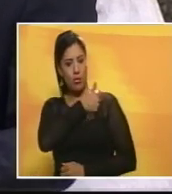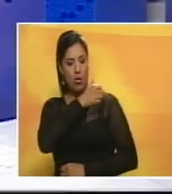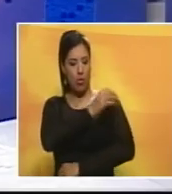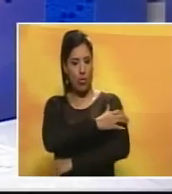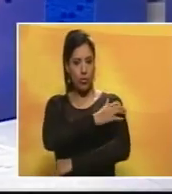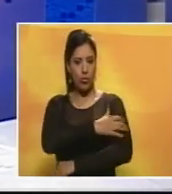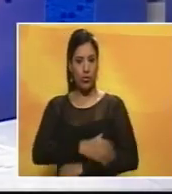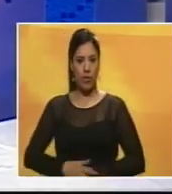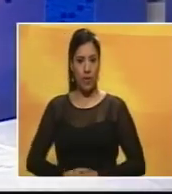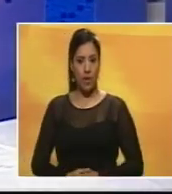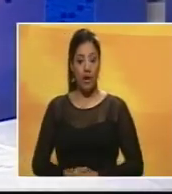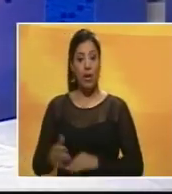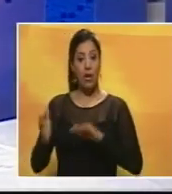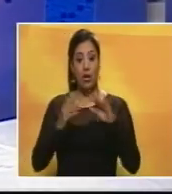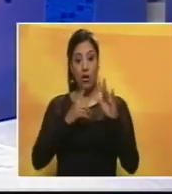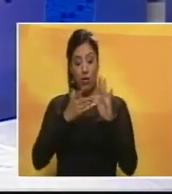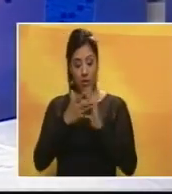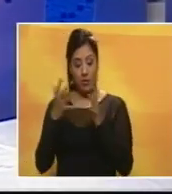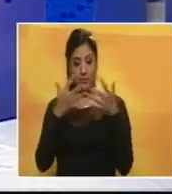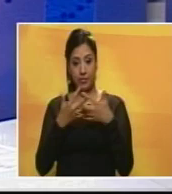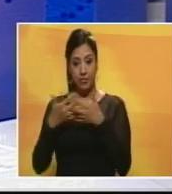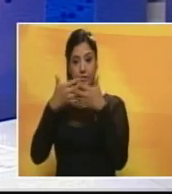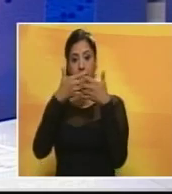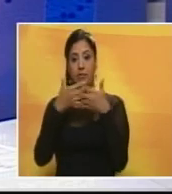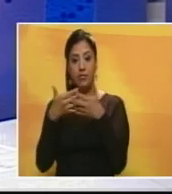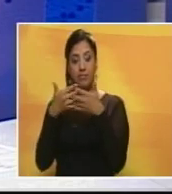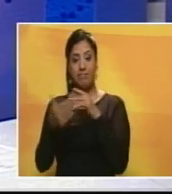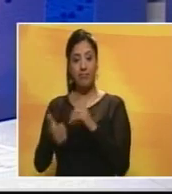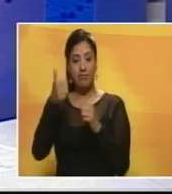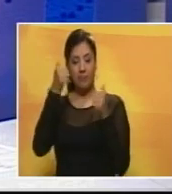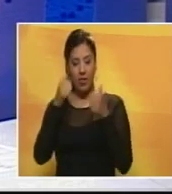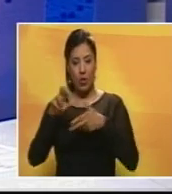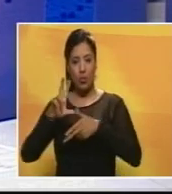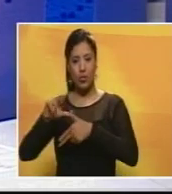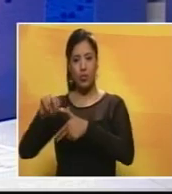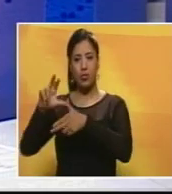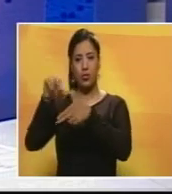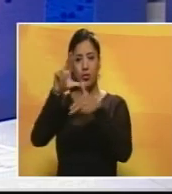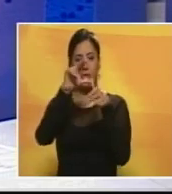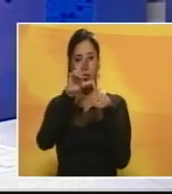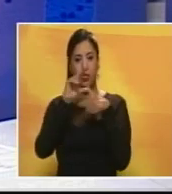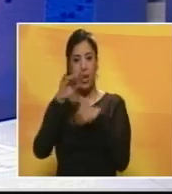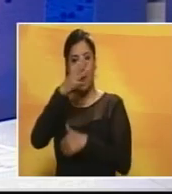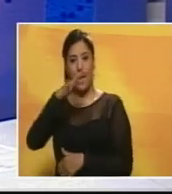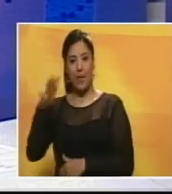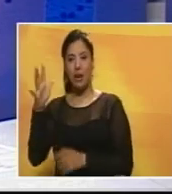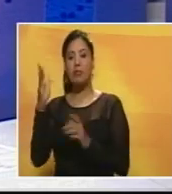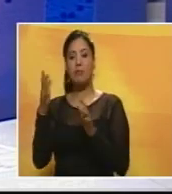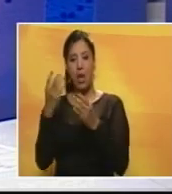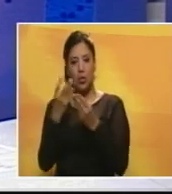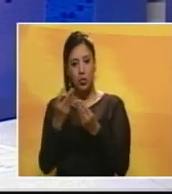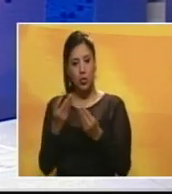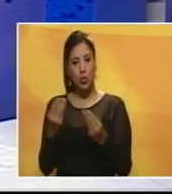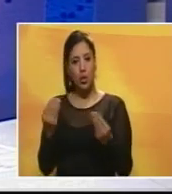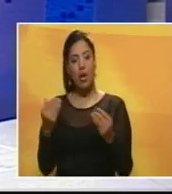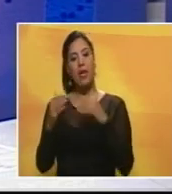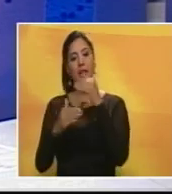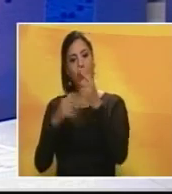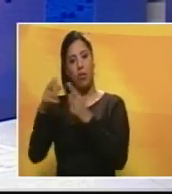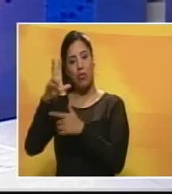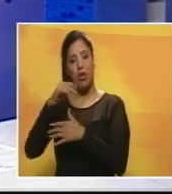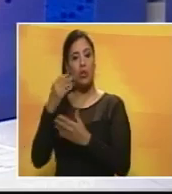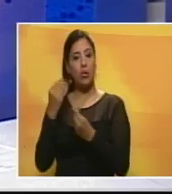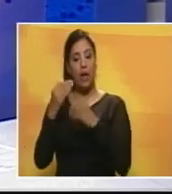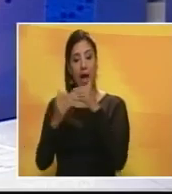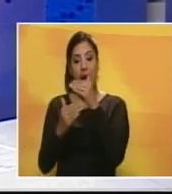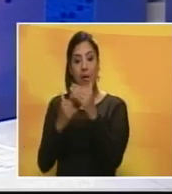políticos. En Estados Unidos, Irma, el huracán más poderoso registrado en el Atlántico, se degradó este martes a ciclón posttropical